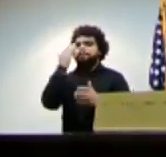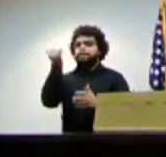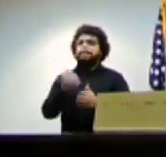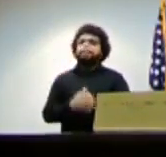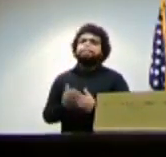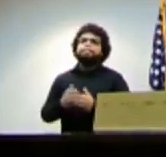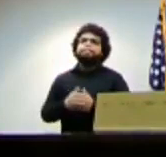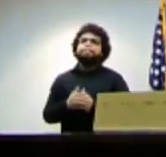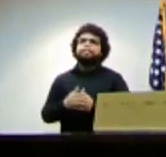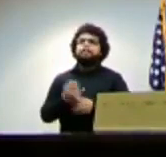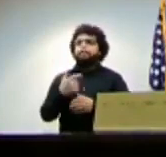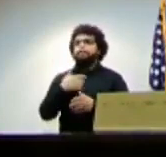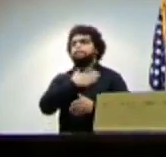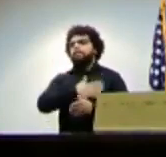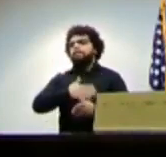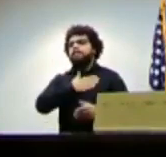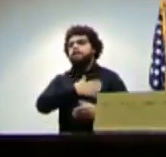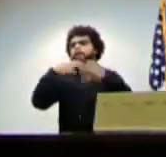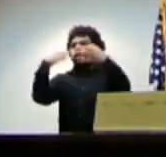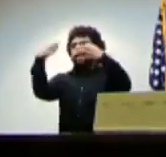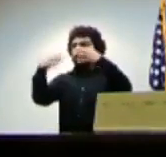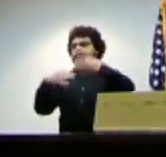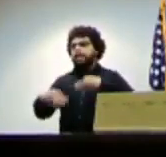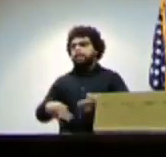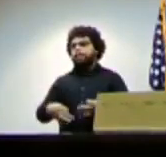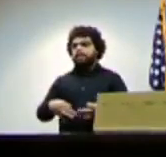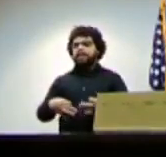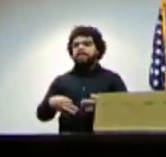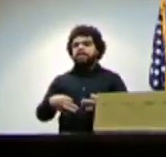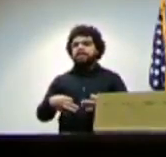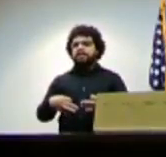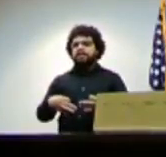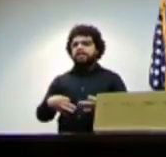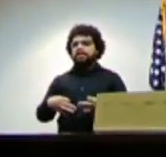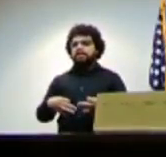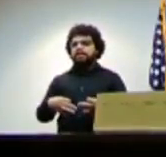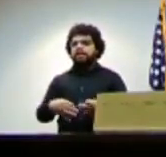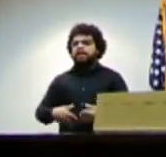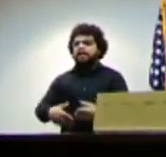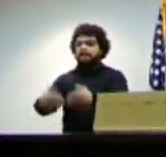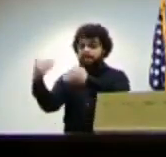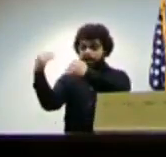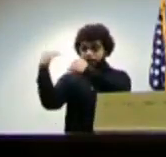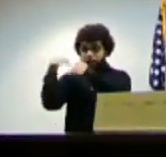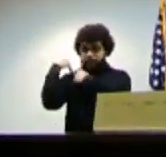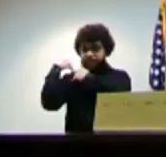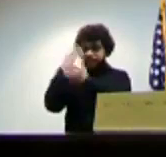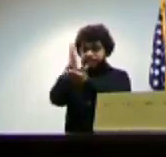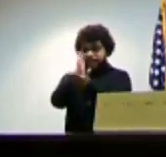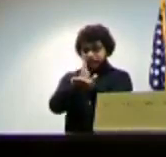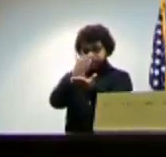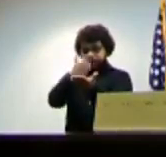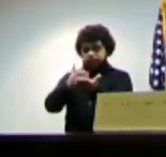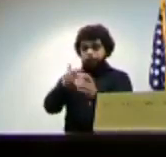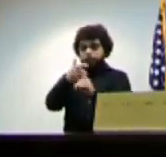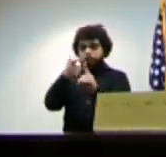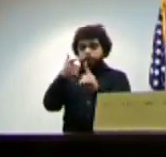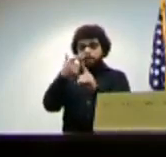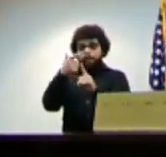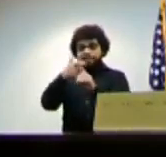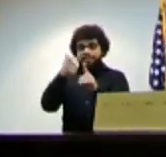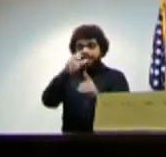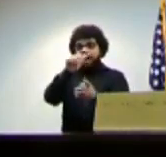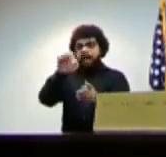me expliquen de quién es la responsabilidad de confeccionar el presupuesto de la Autoridad de Energía